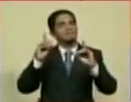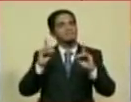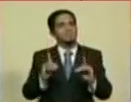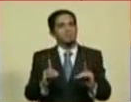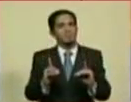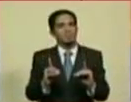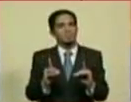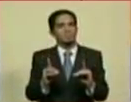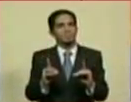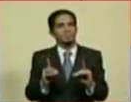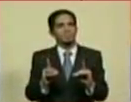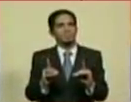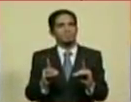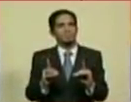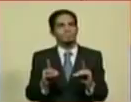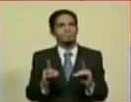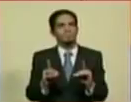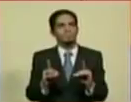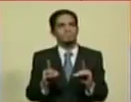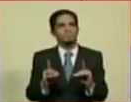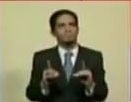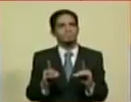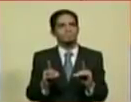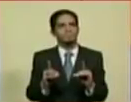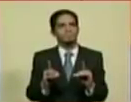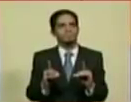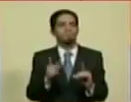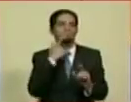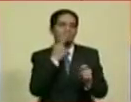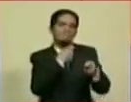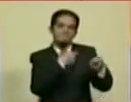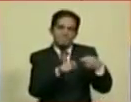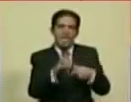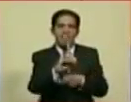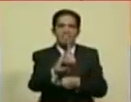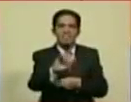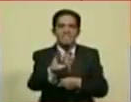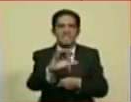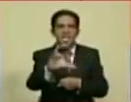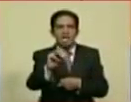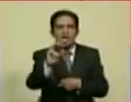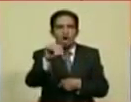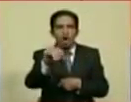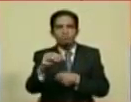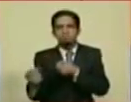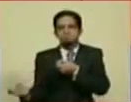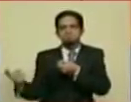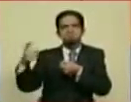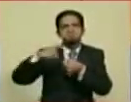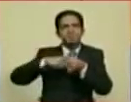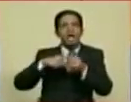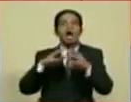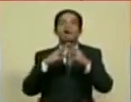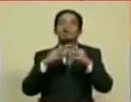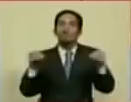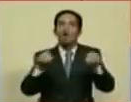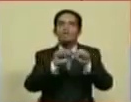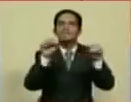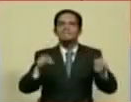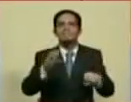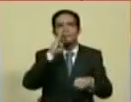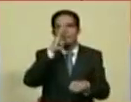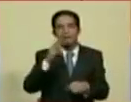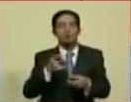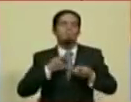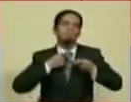incorporar al sistema de subasta DICOM a todo el sistema bancario nacional, tanto público